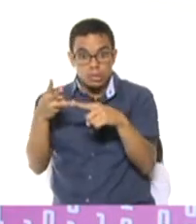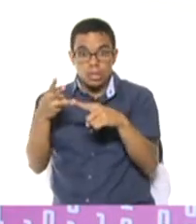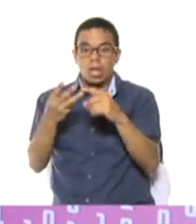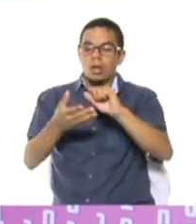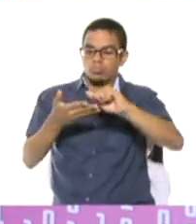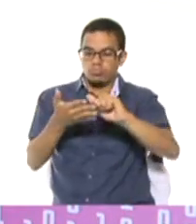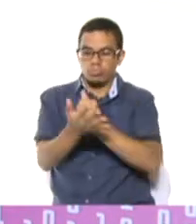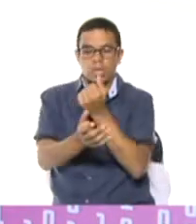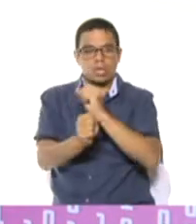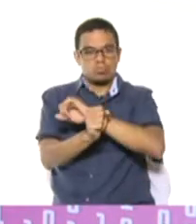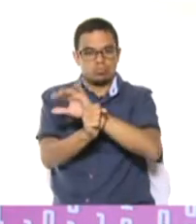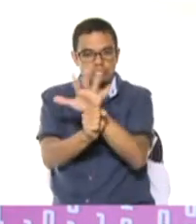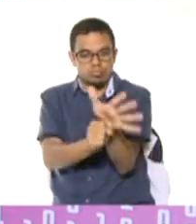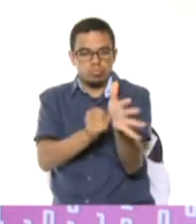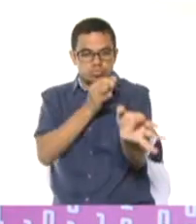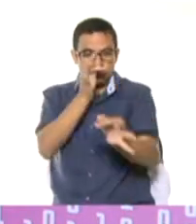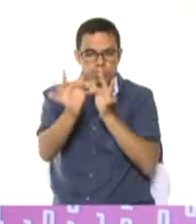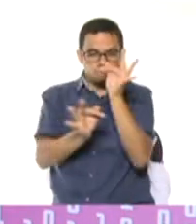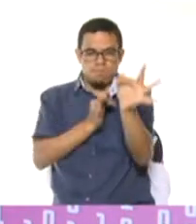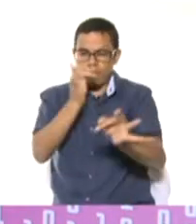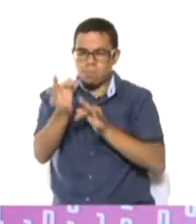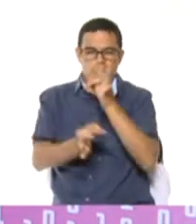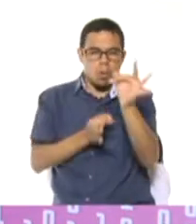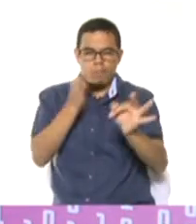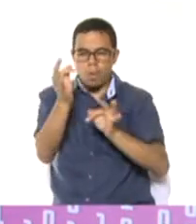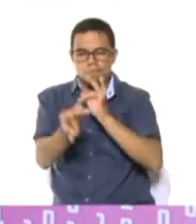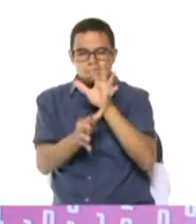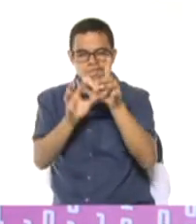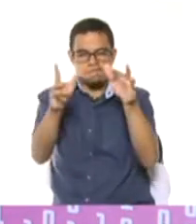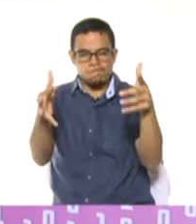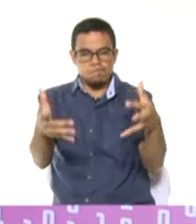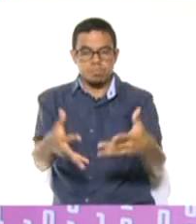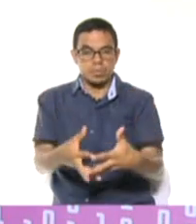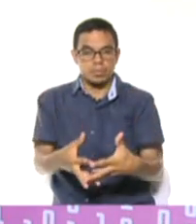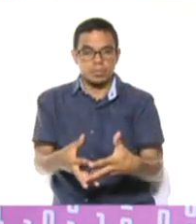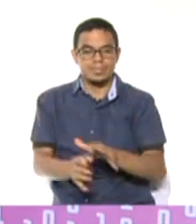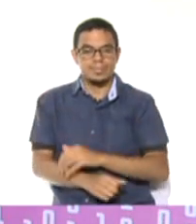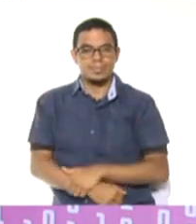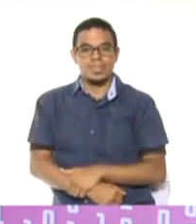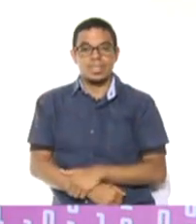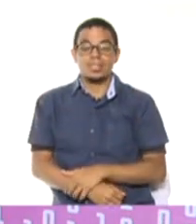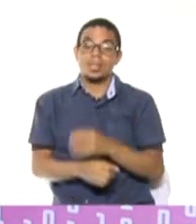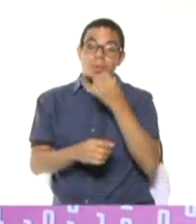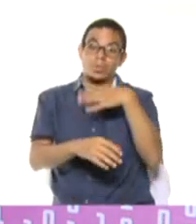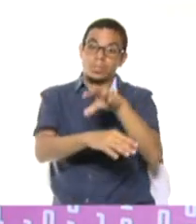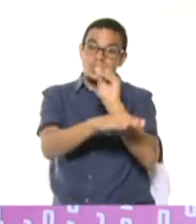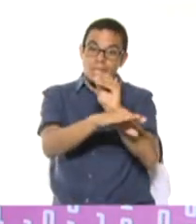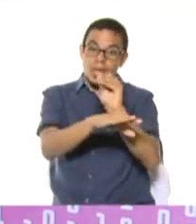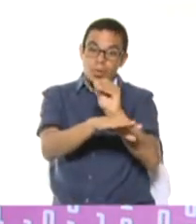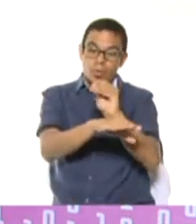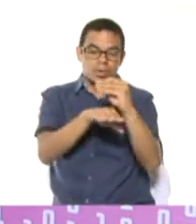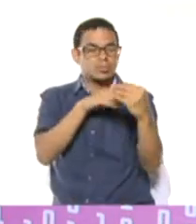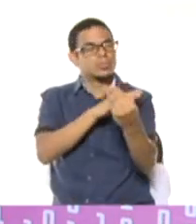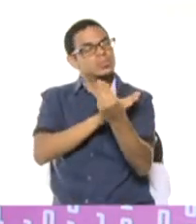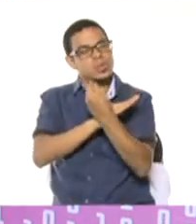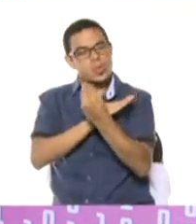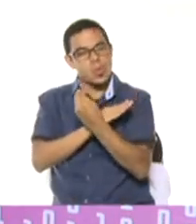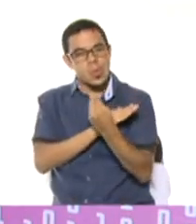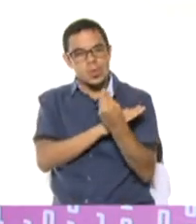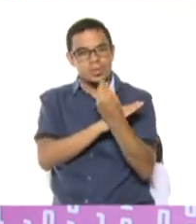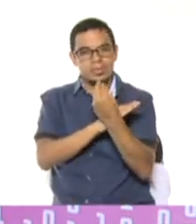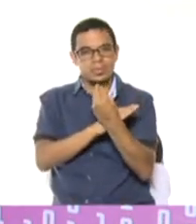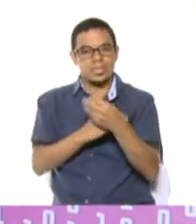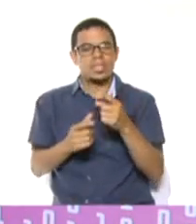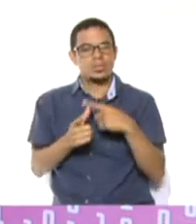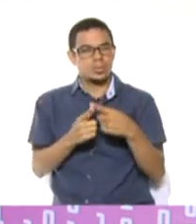no propagación de la COVID-19. Y lo mejor, Venezuela, se cuidan ustedes y nos cuidamos nosotros. Pero ¿qué